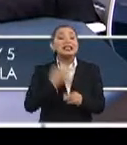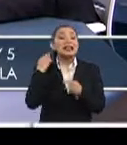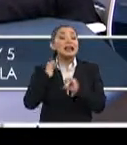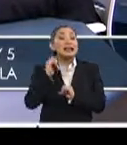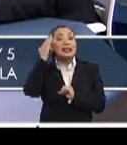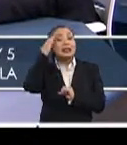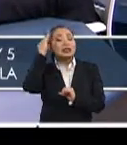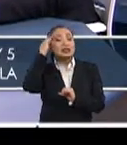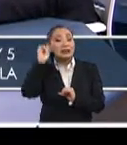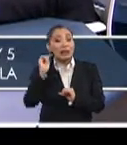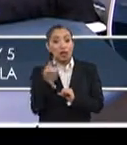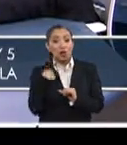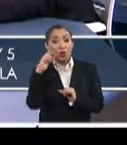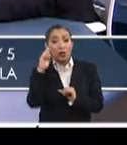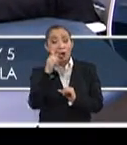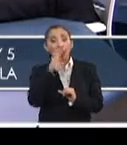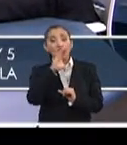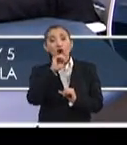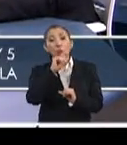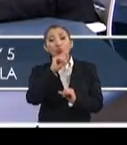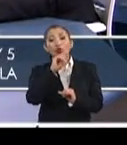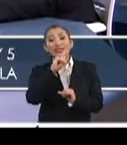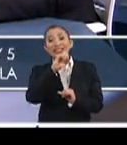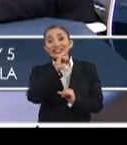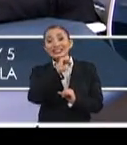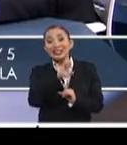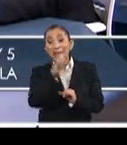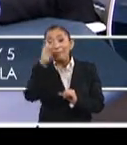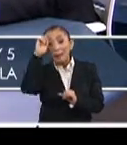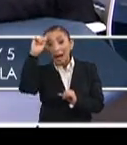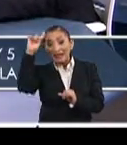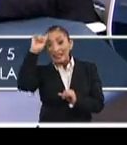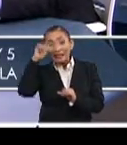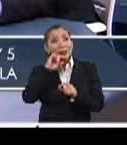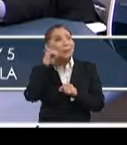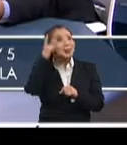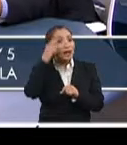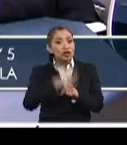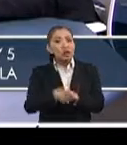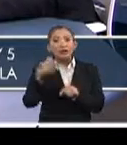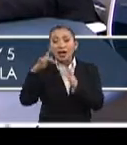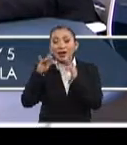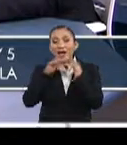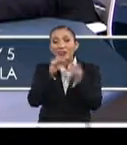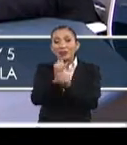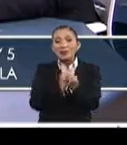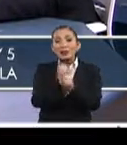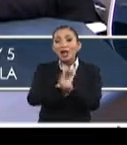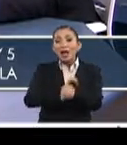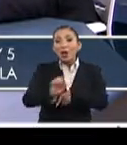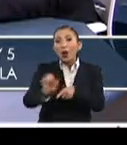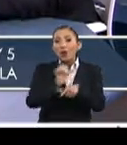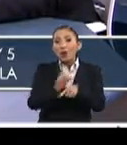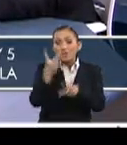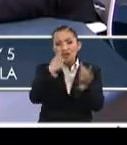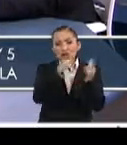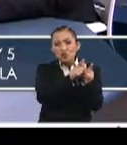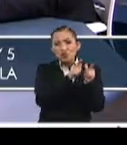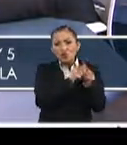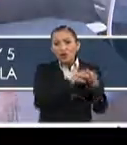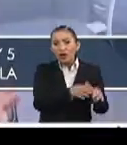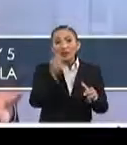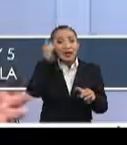de tecnologías de la Universidad Complutense de Madrid. Estuvieron directivos de la Red de Investigación CEDIA de Ecuador. Estuvo el